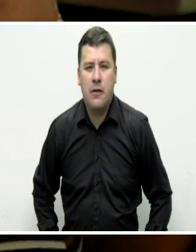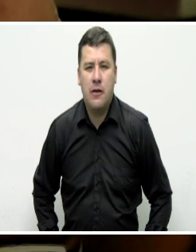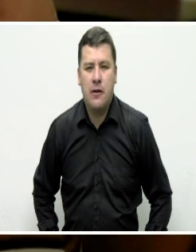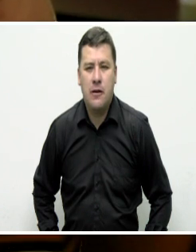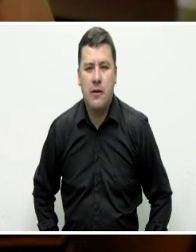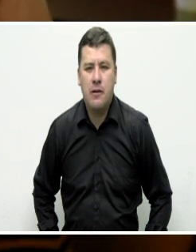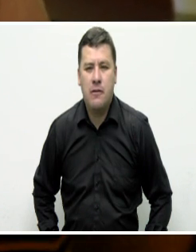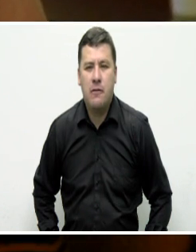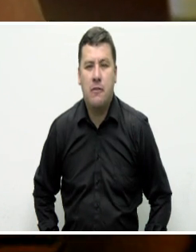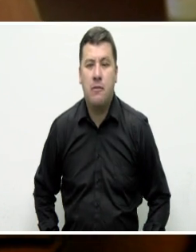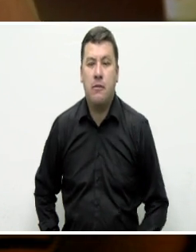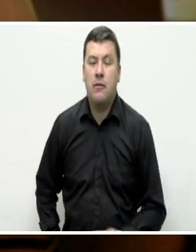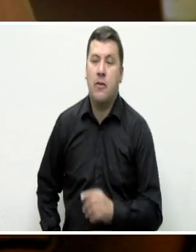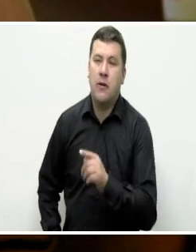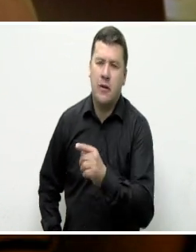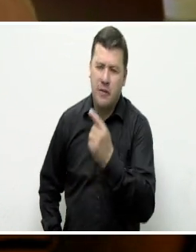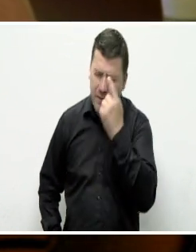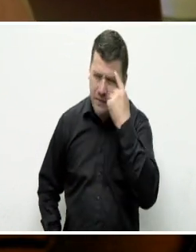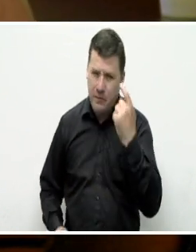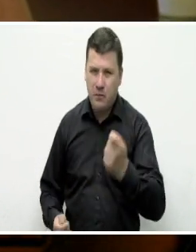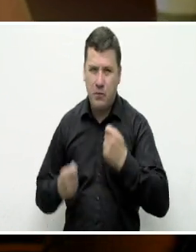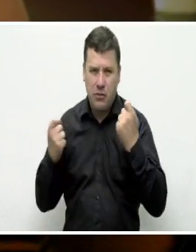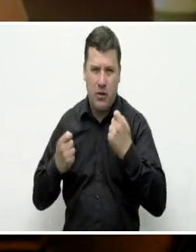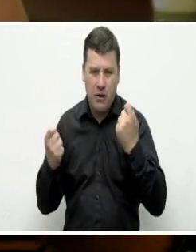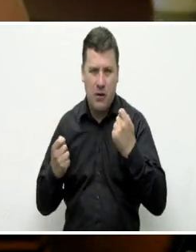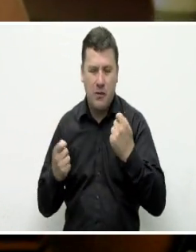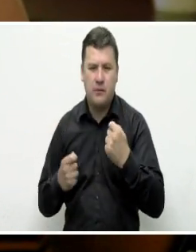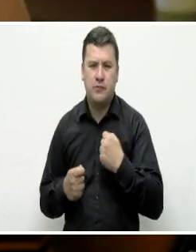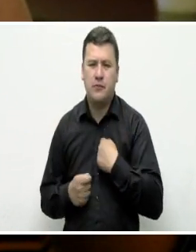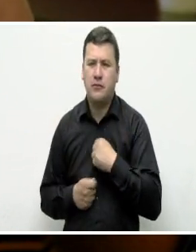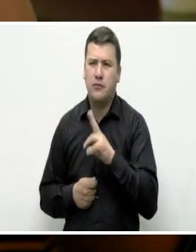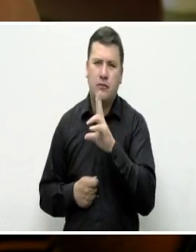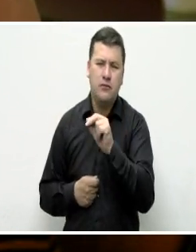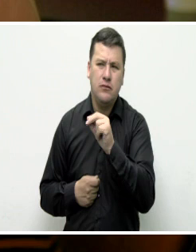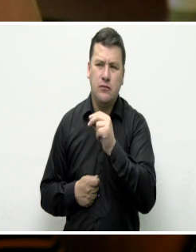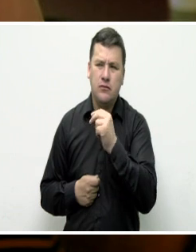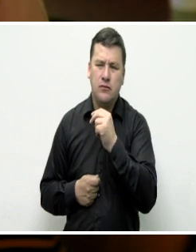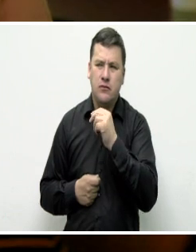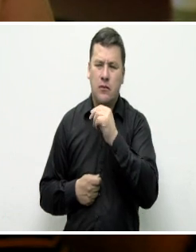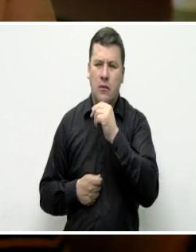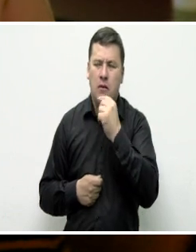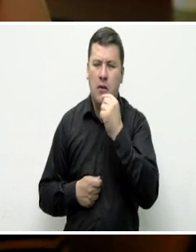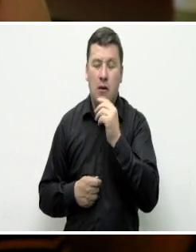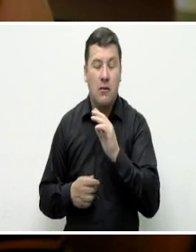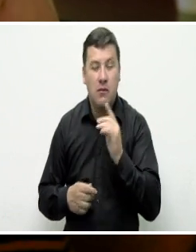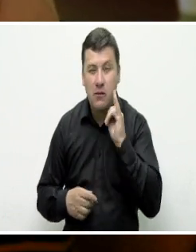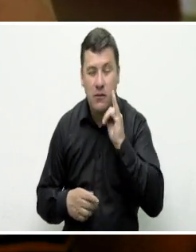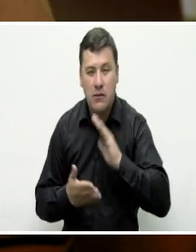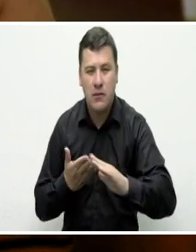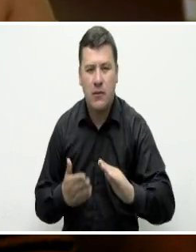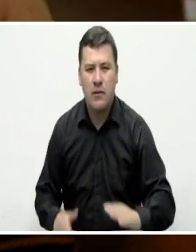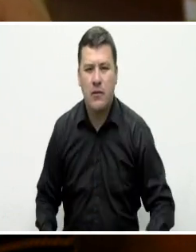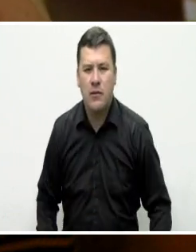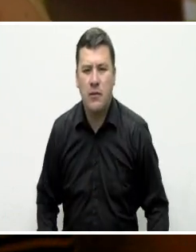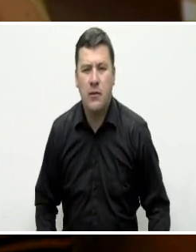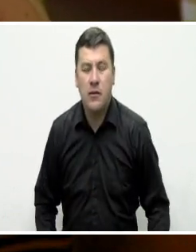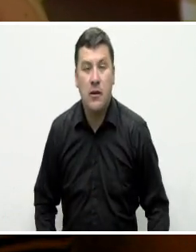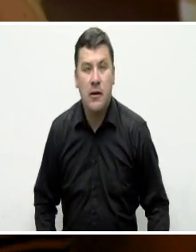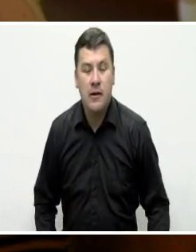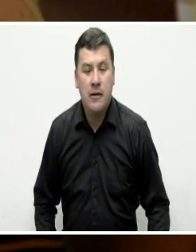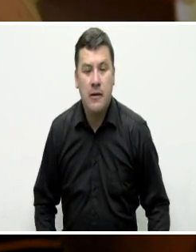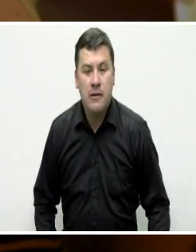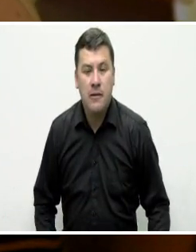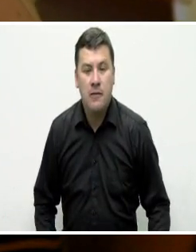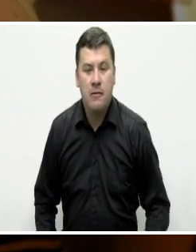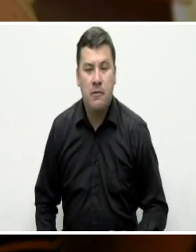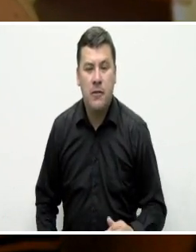Con la campaña de Yo no dejo visto Colombia, que se formó en las redes sociales y que tanto se acogió en las